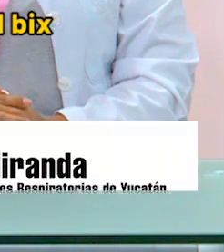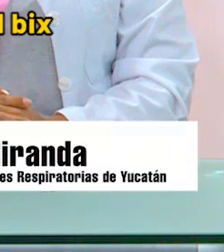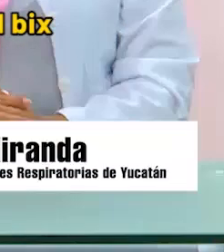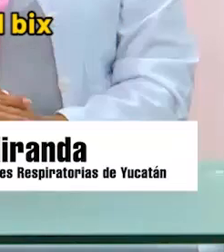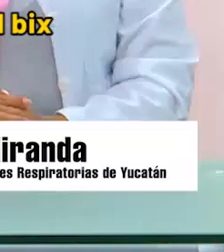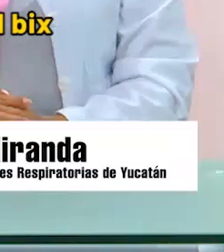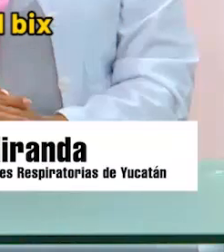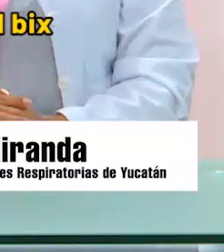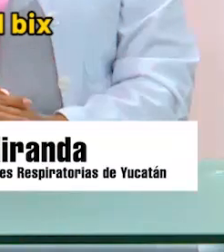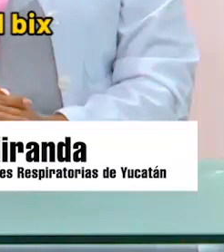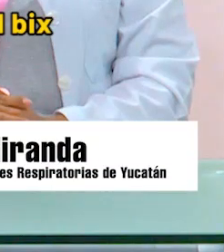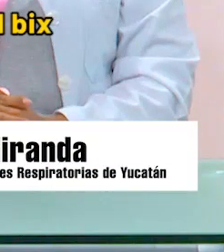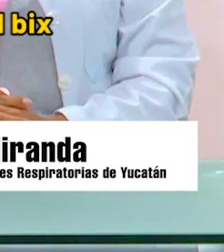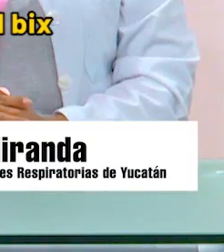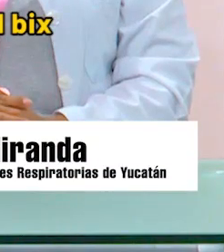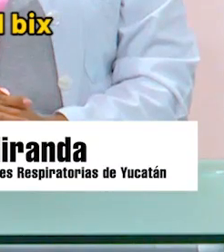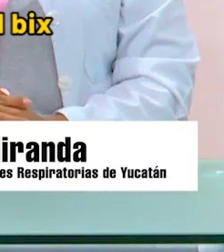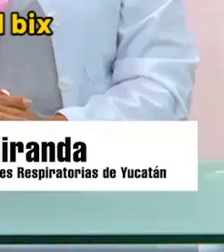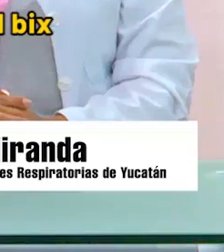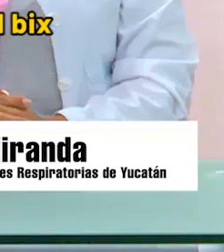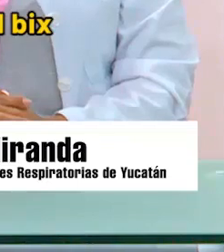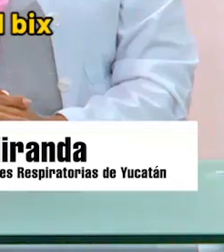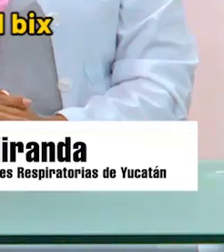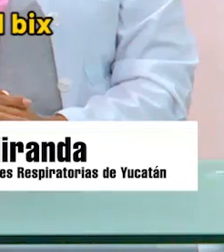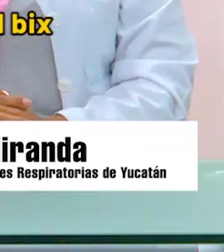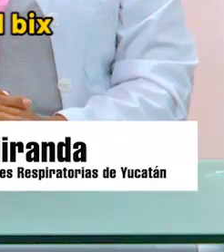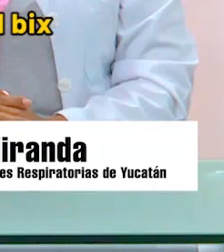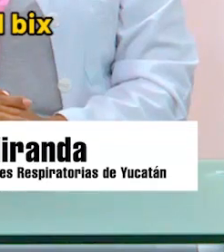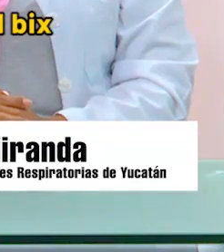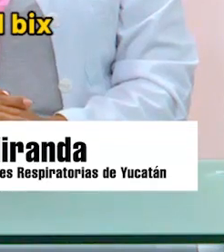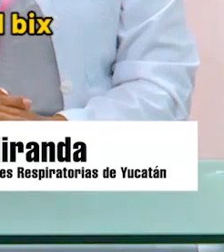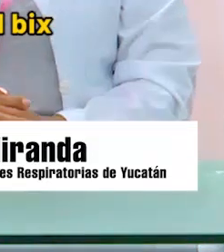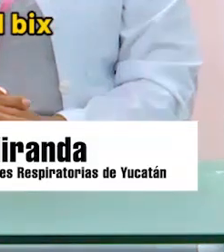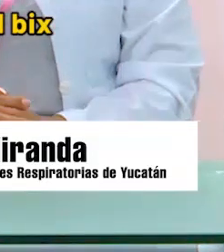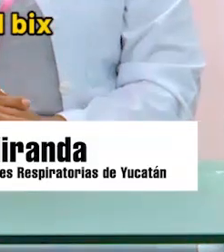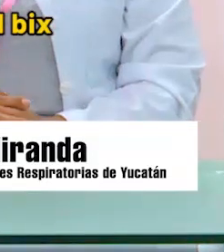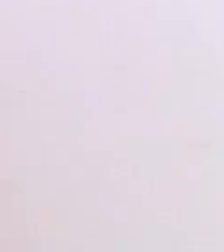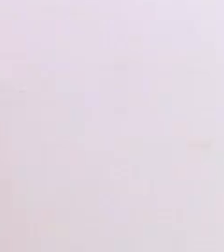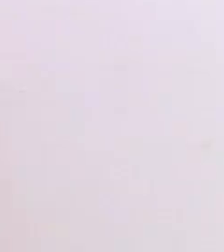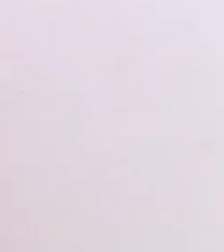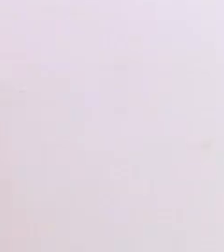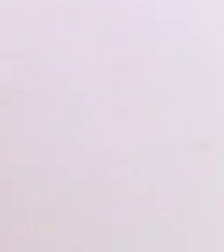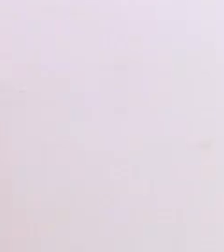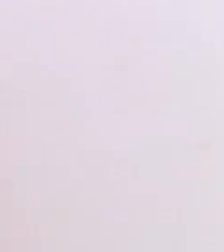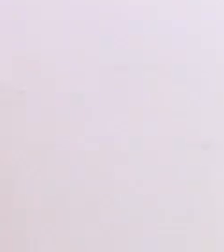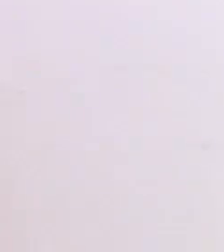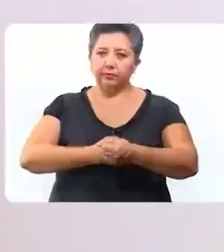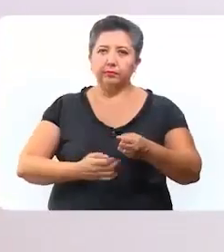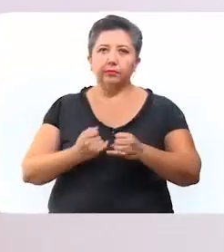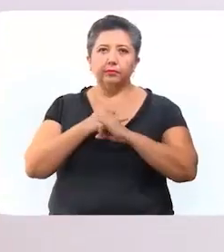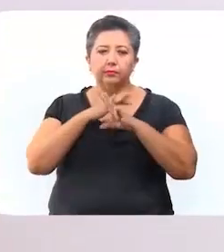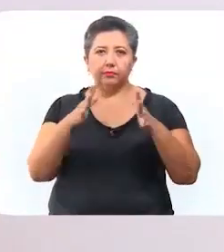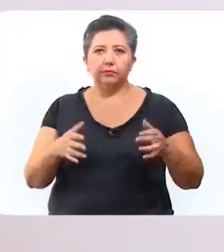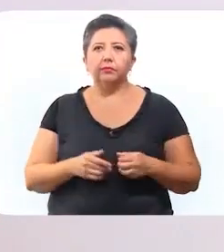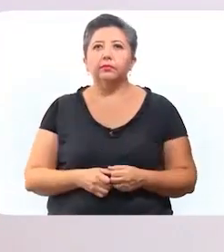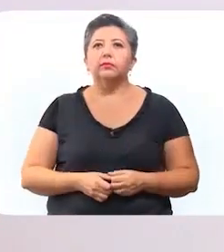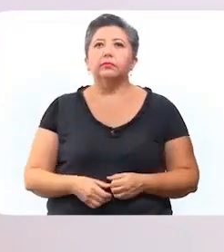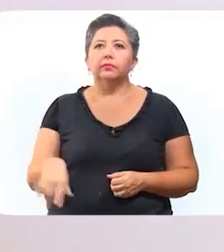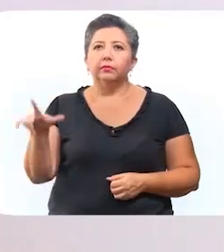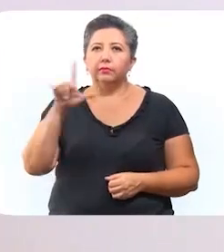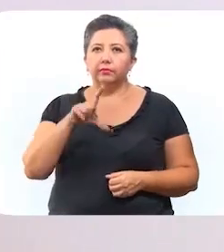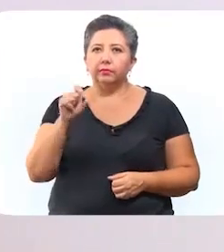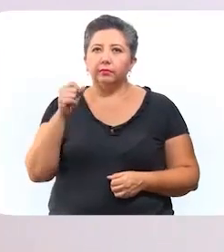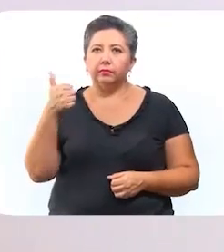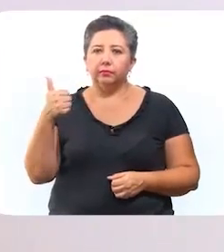Buenas tardes. Nos permitimos dar el informe diario relacionado con el COVID-19. Adelante, doctora. Gracias, doctora. Buenas tardes. Este es el parte médico de este